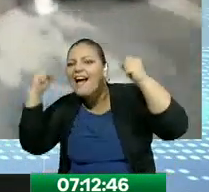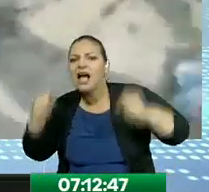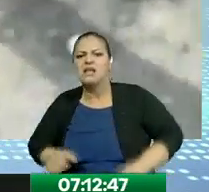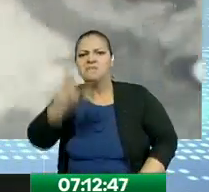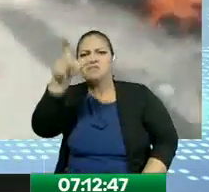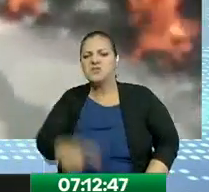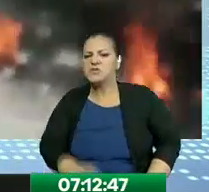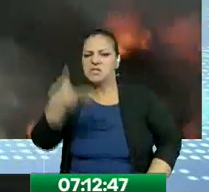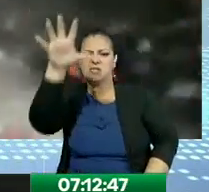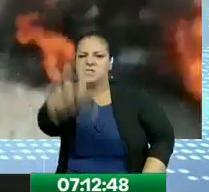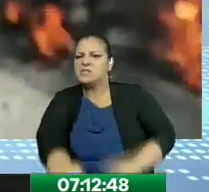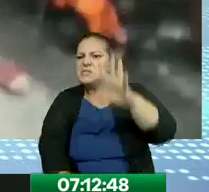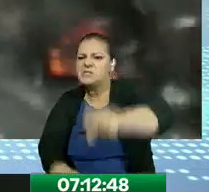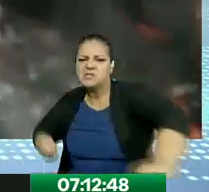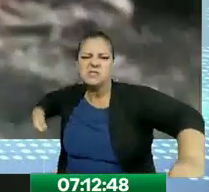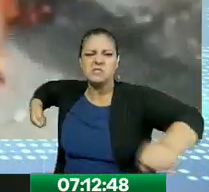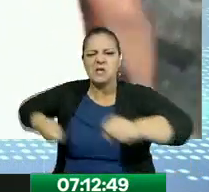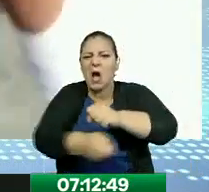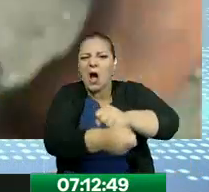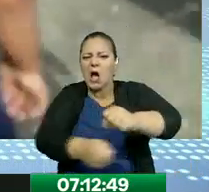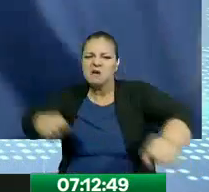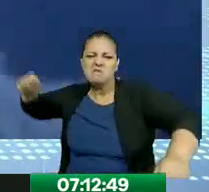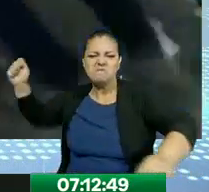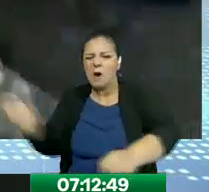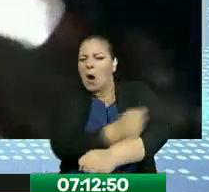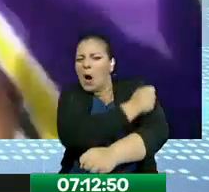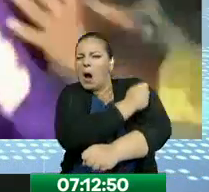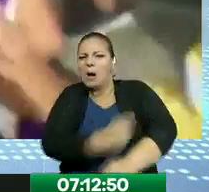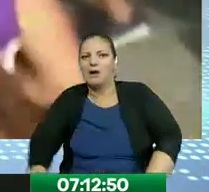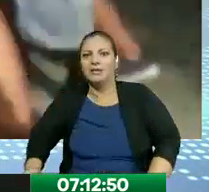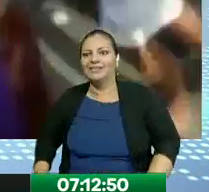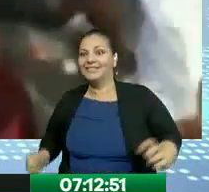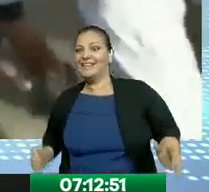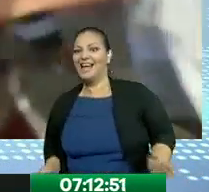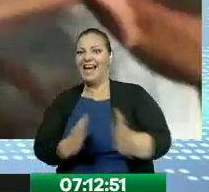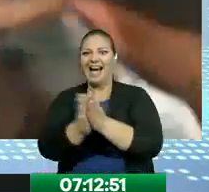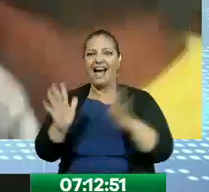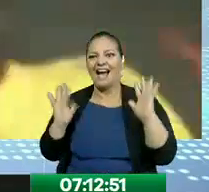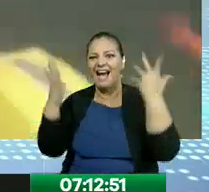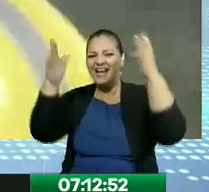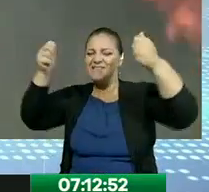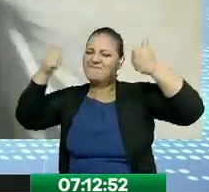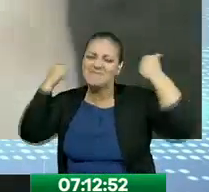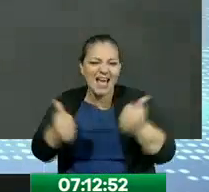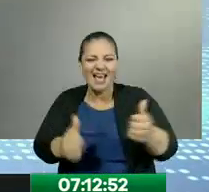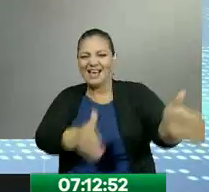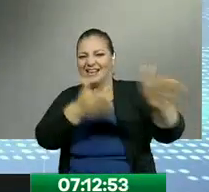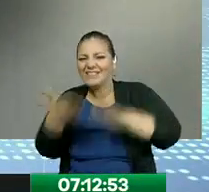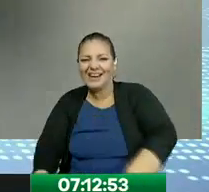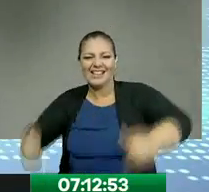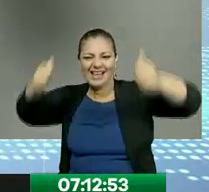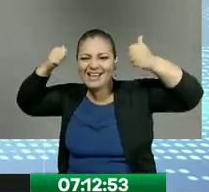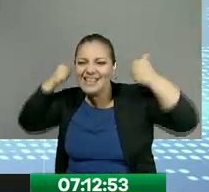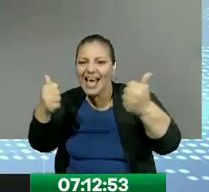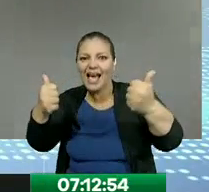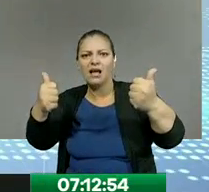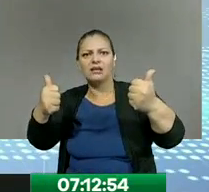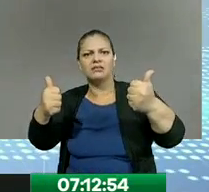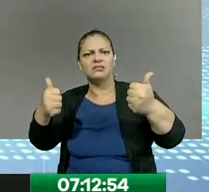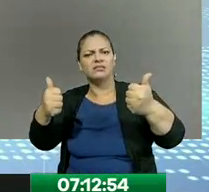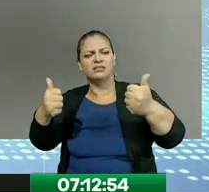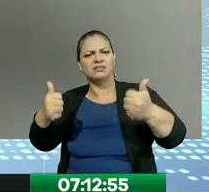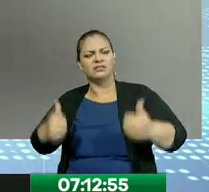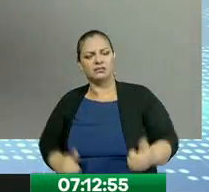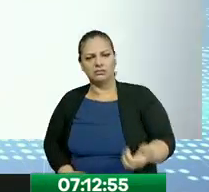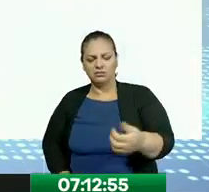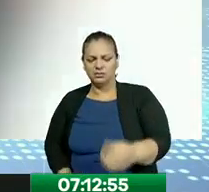contienda y de la batalla. Entonces ahí había más euforia, más alegría, más entusiasmo. ¿Cuántos siglos han pasado desde